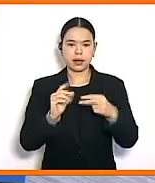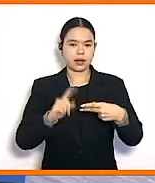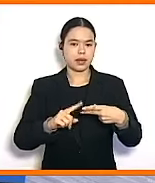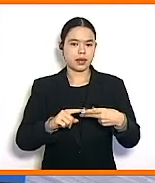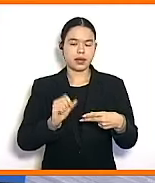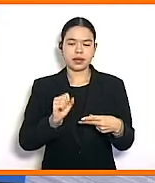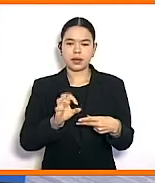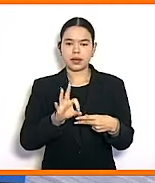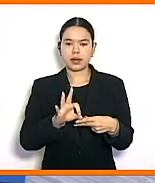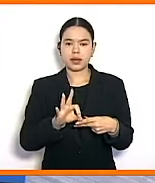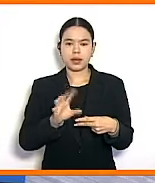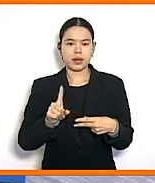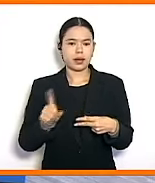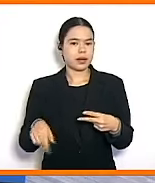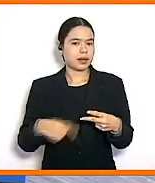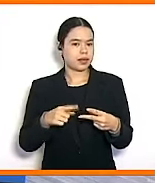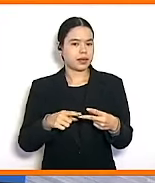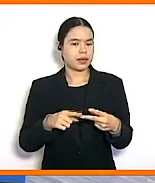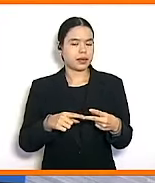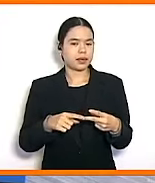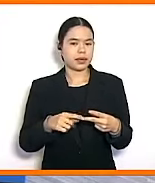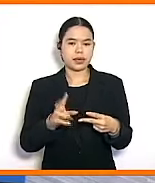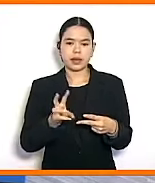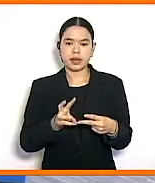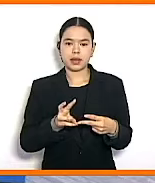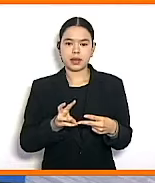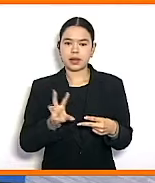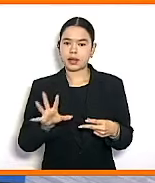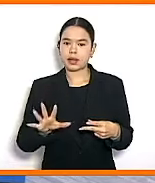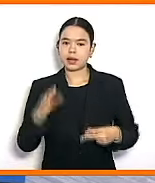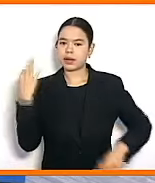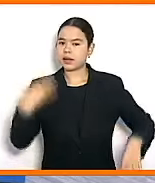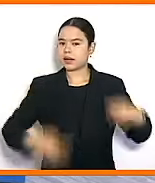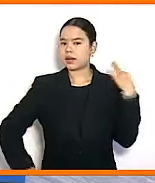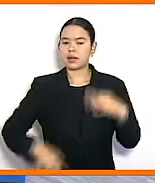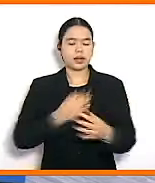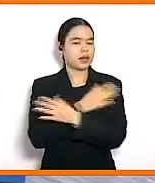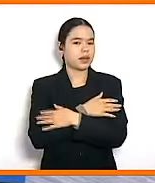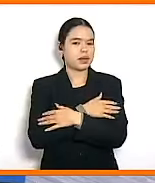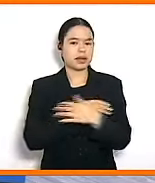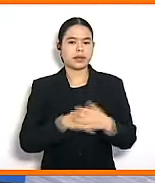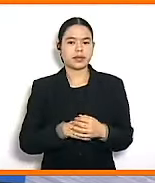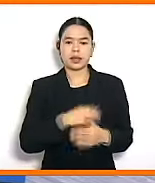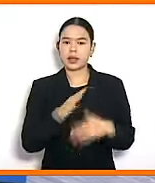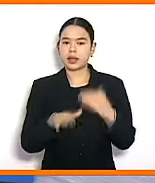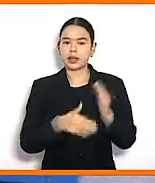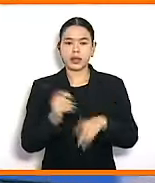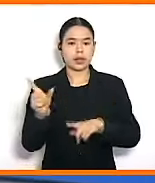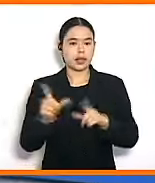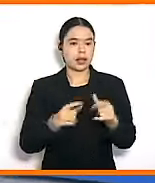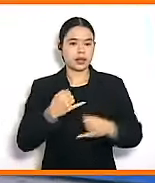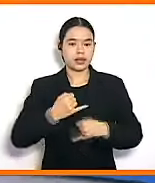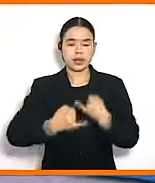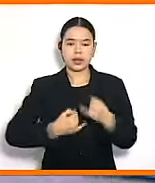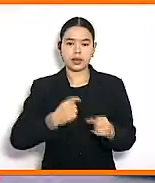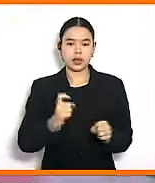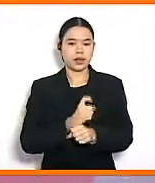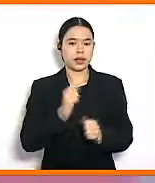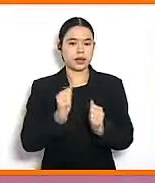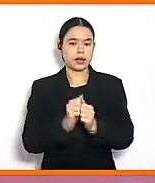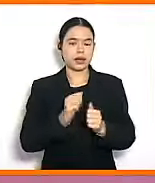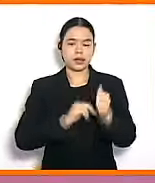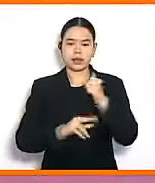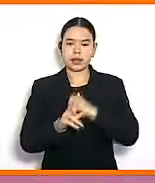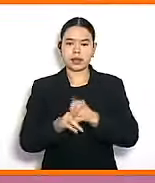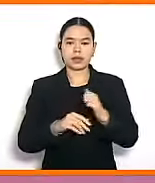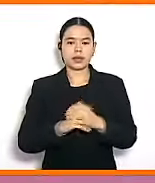1, 91, posición 2, 65. Muchas felicidades. ¿Estás listo para pegar y ganar con Pega